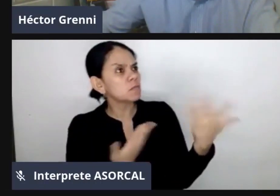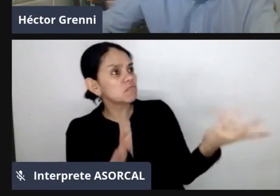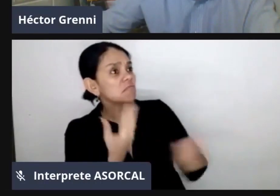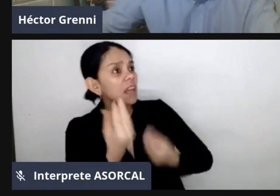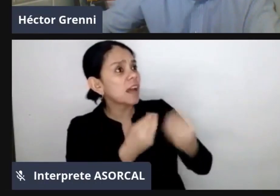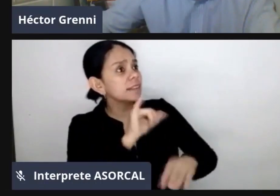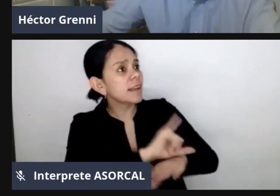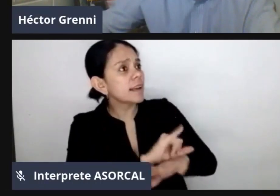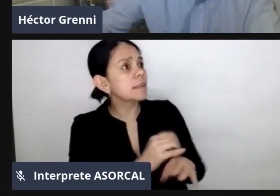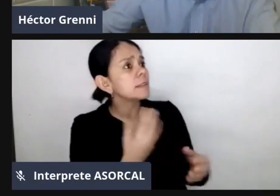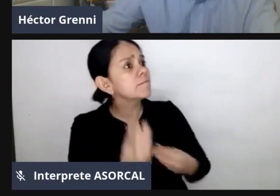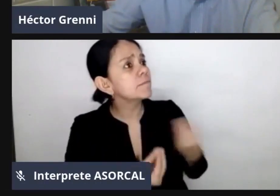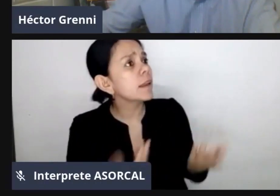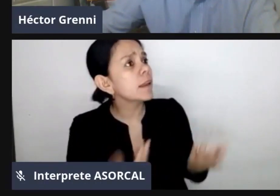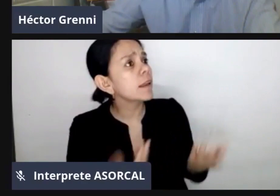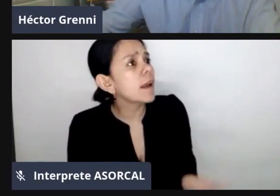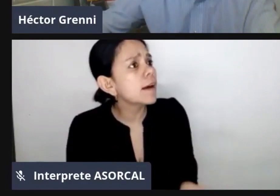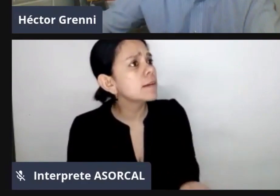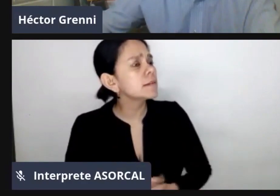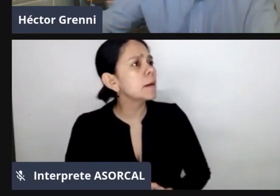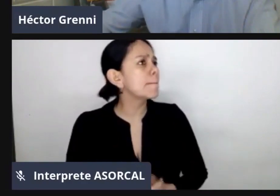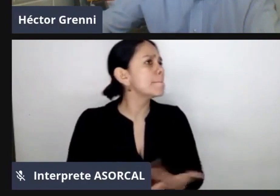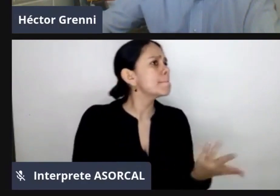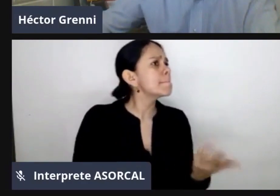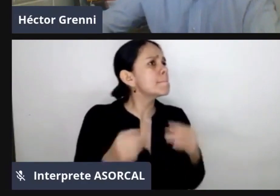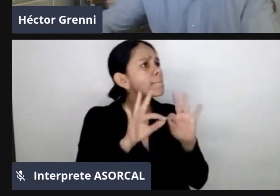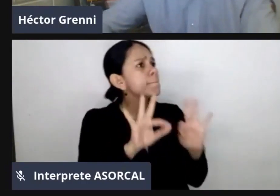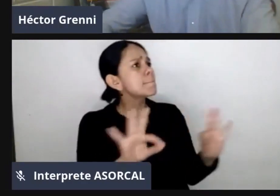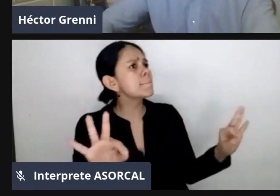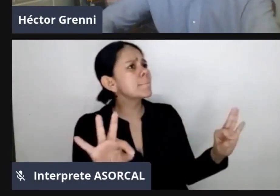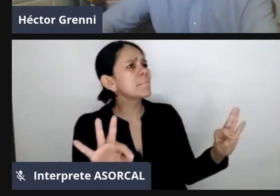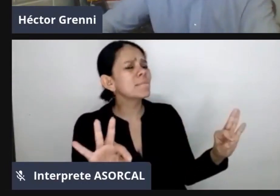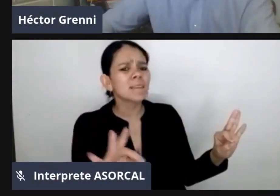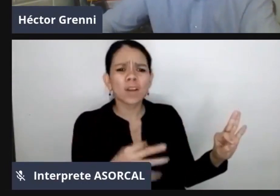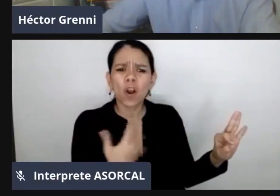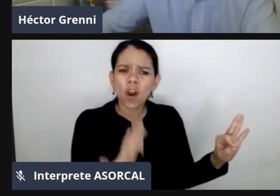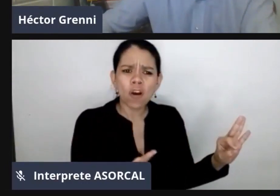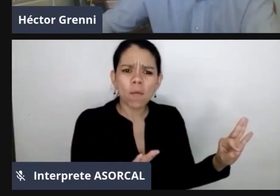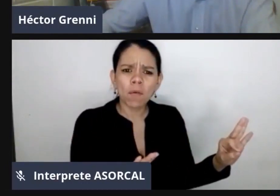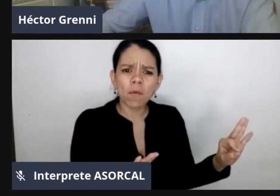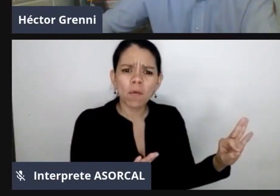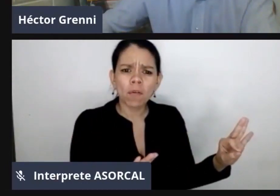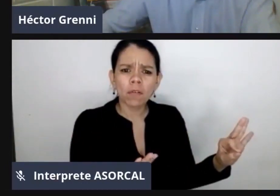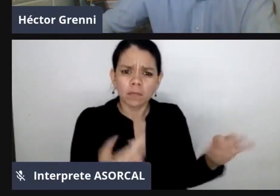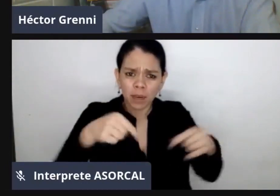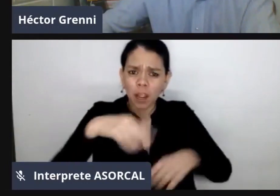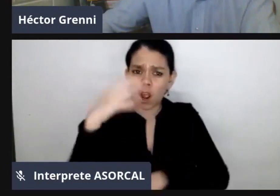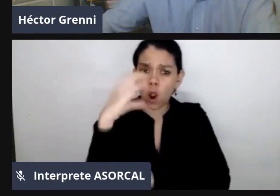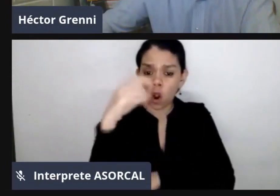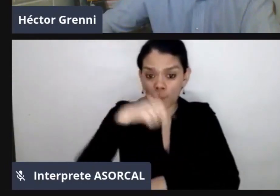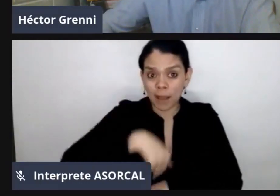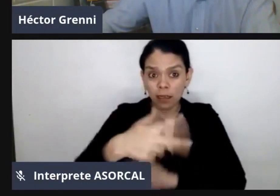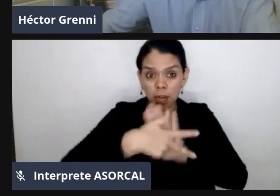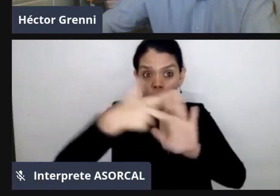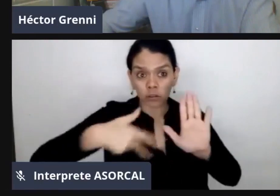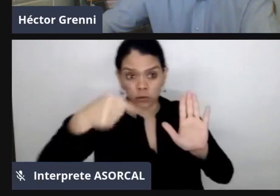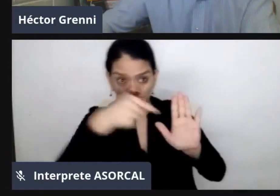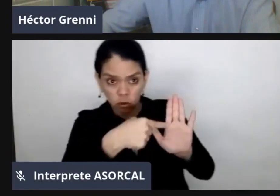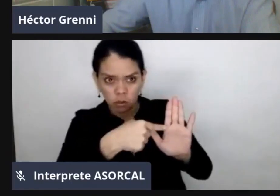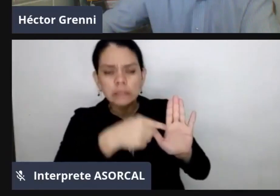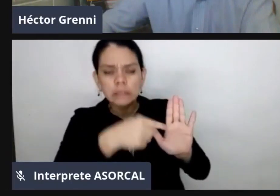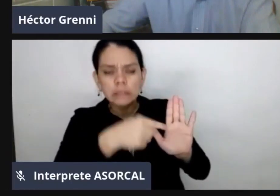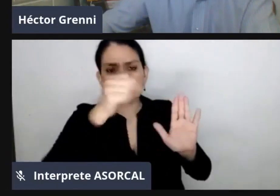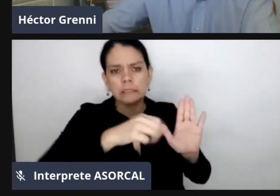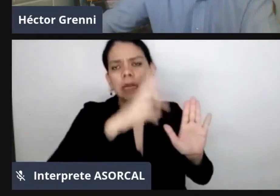país, digamos, constitucionalmente respetuoso de todas las creencias, pero con unas profundas